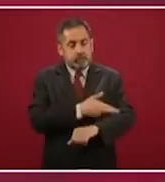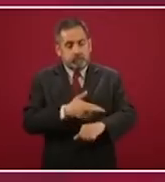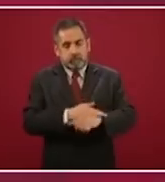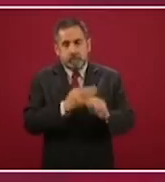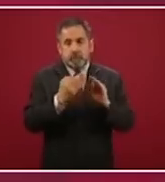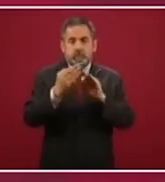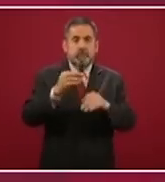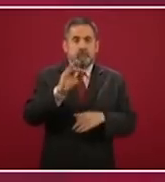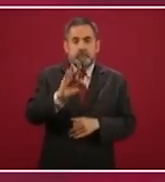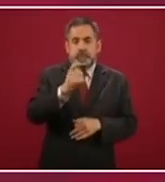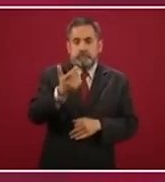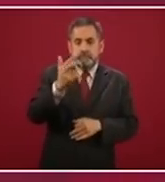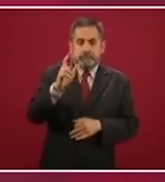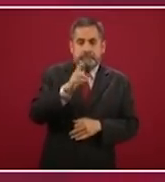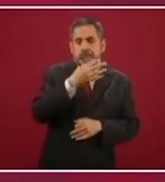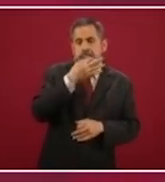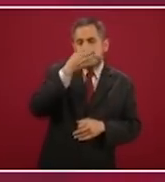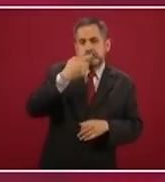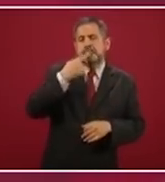ante la fiscalía,